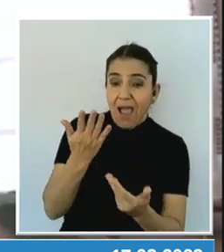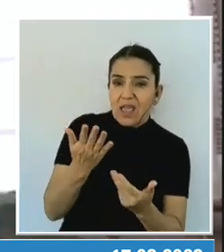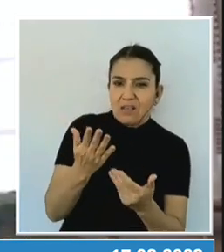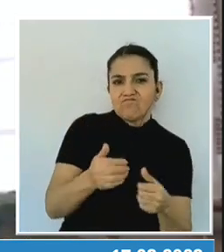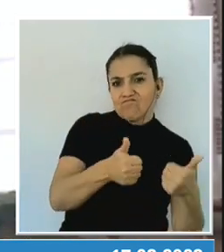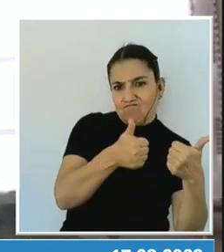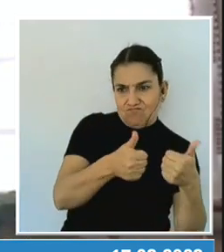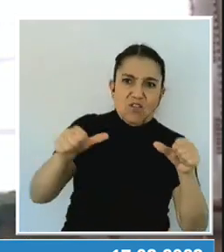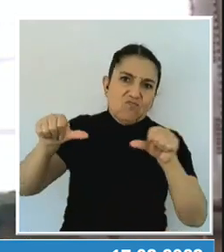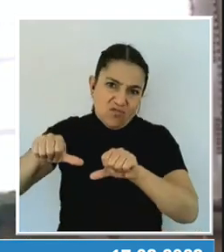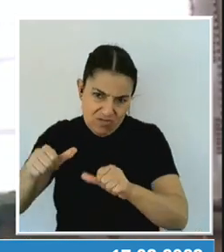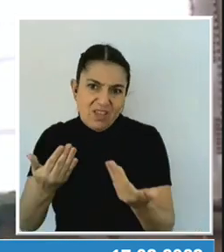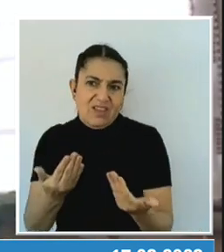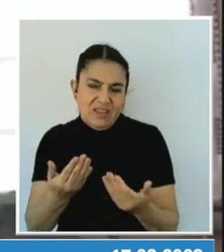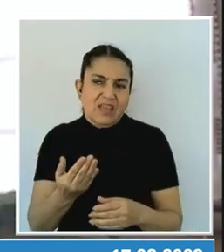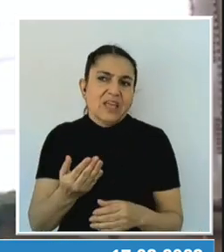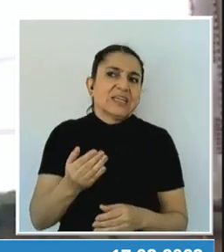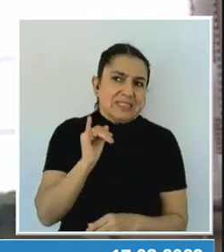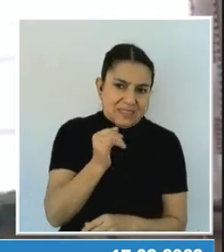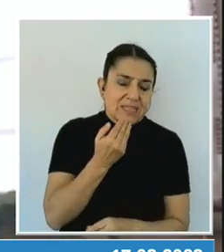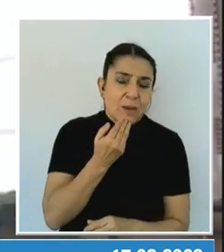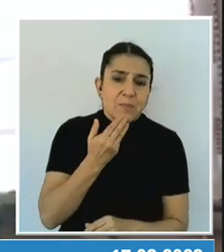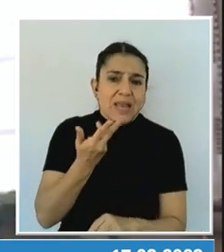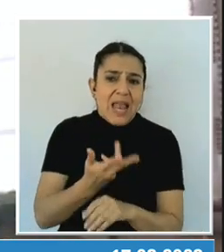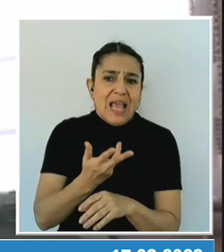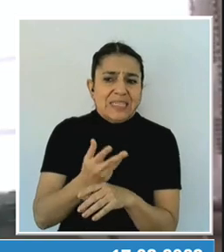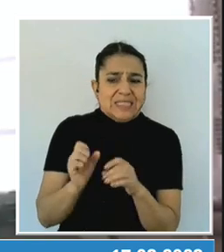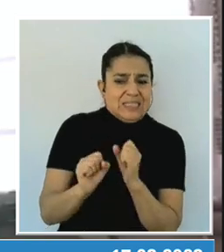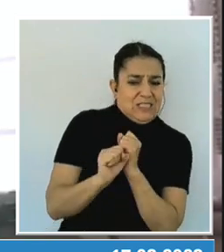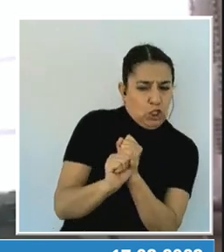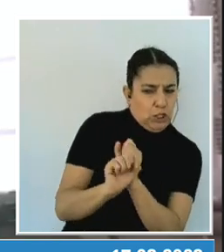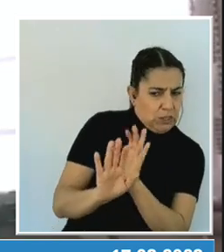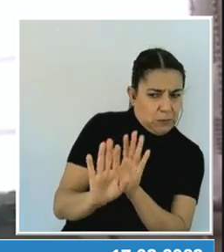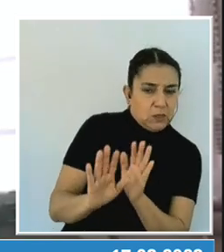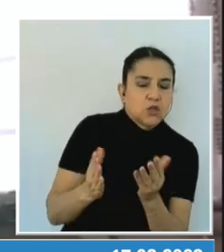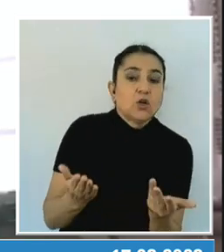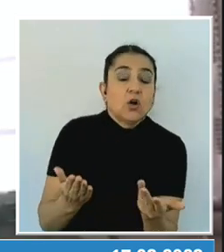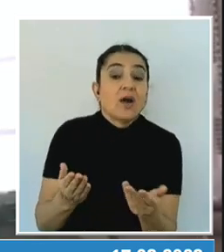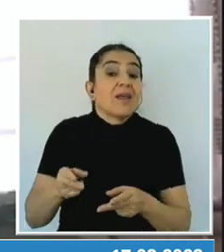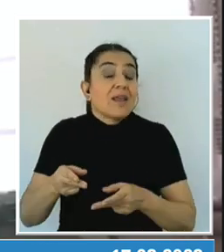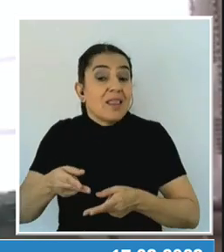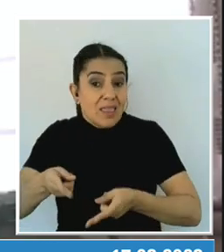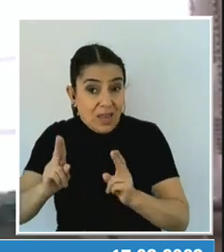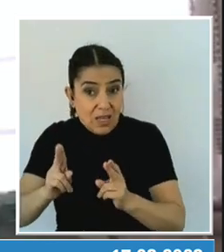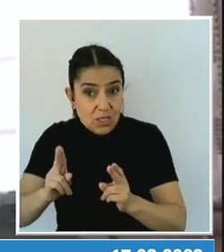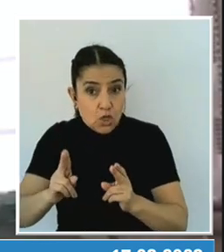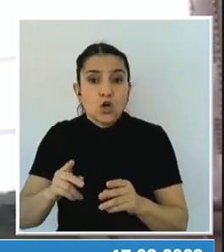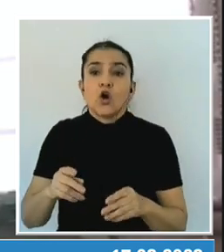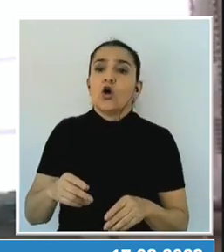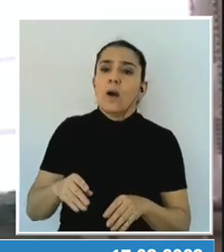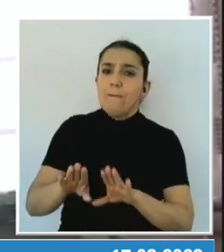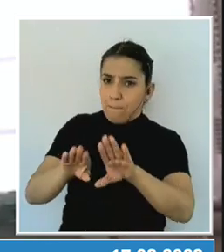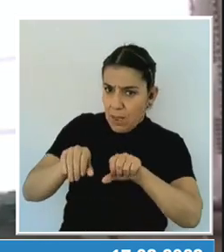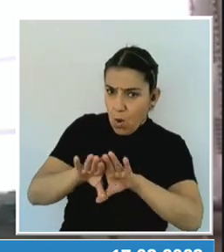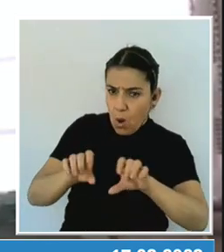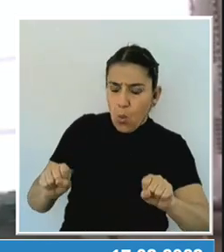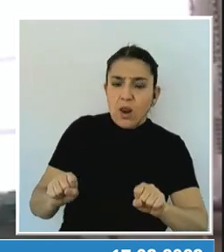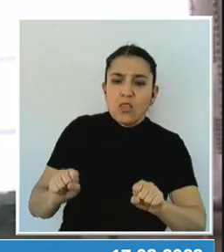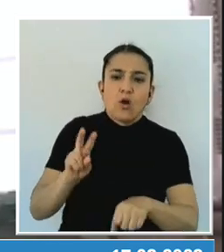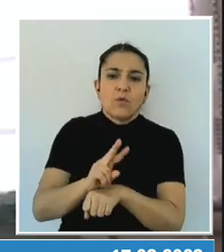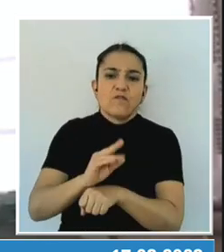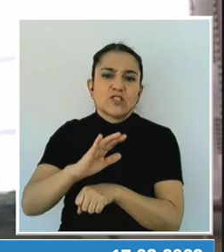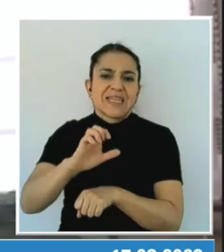que hay resistencia, pero el derecho, es verdad, yo coincido con el profesor Zea, ¿cómo no voy a coincidir si esto es un axioma,